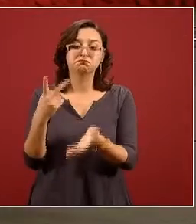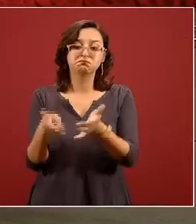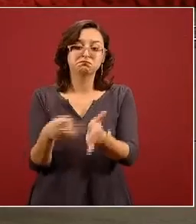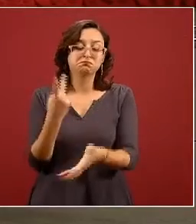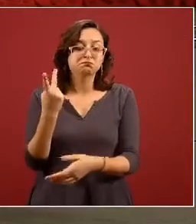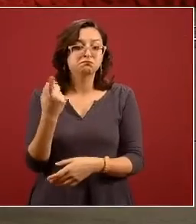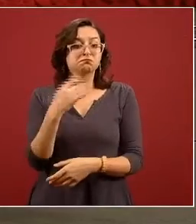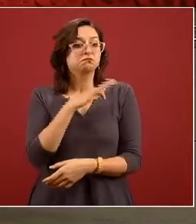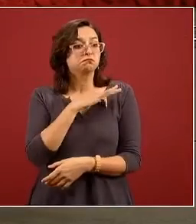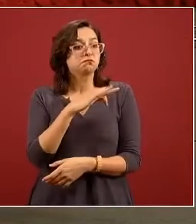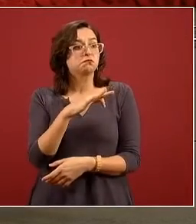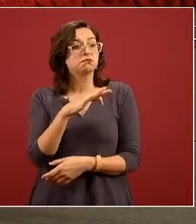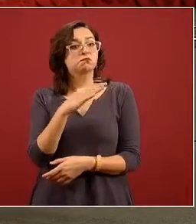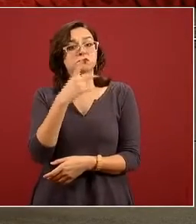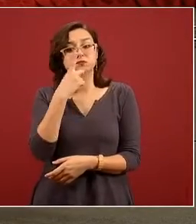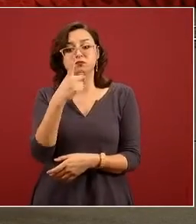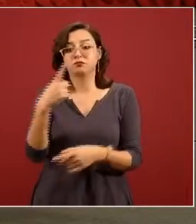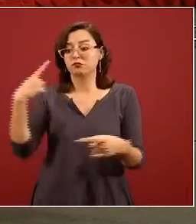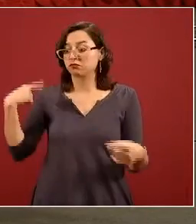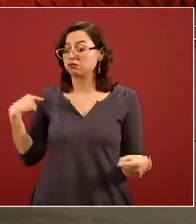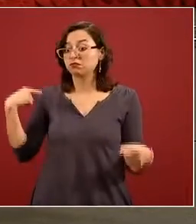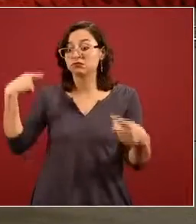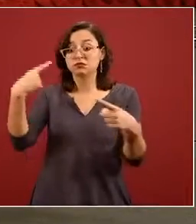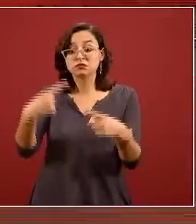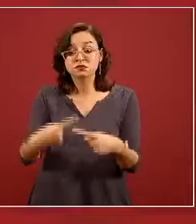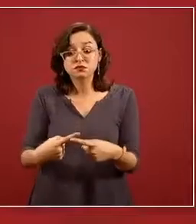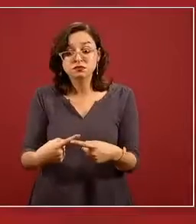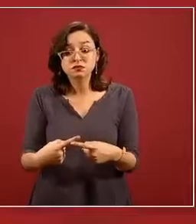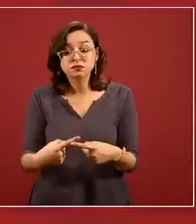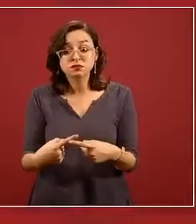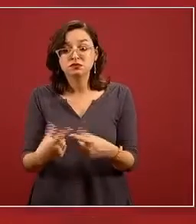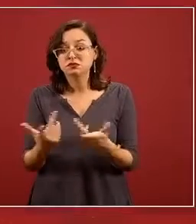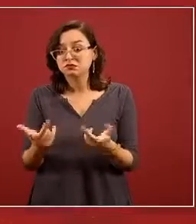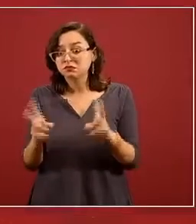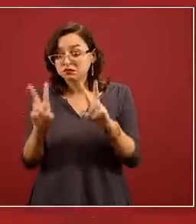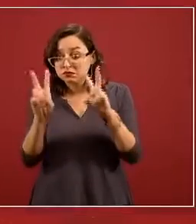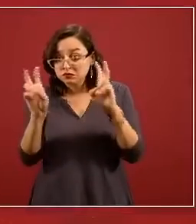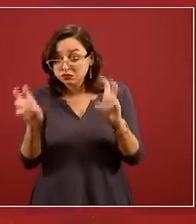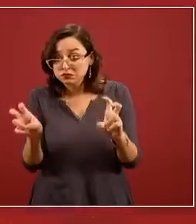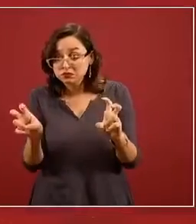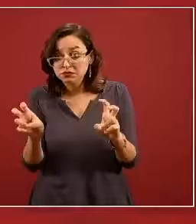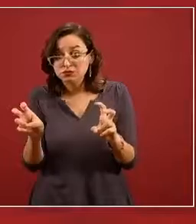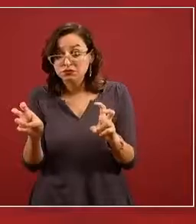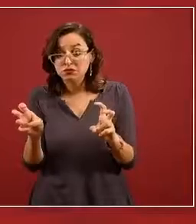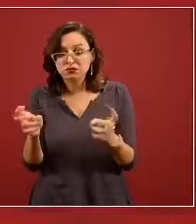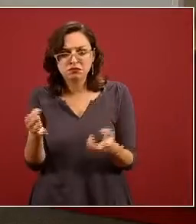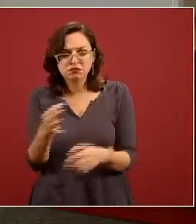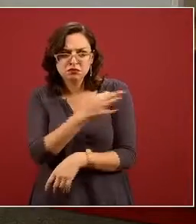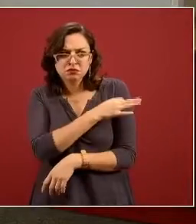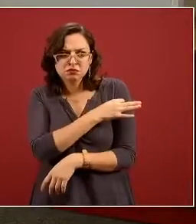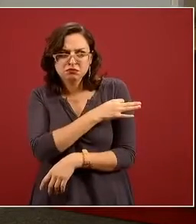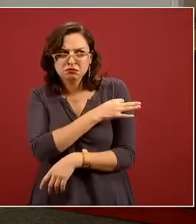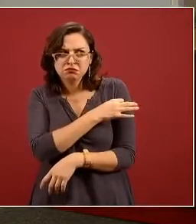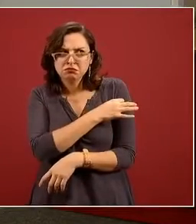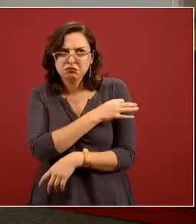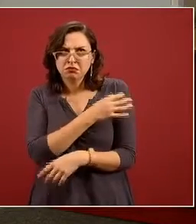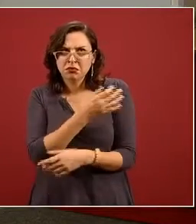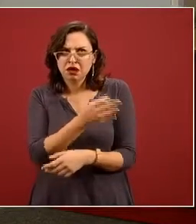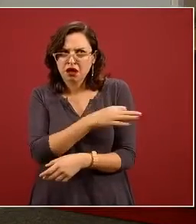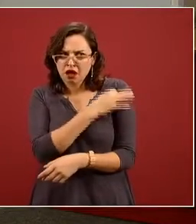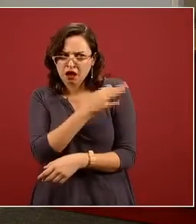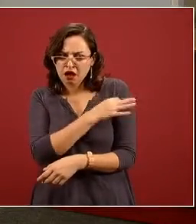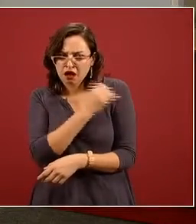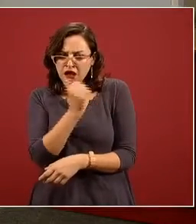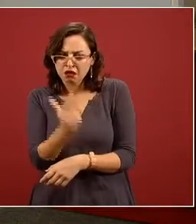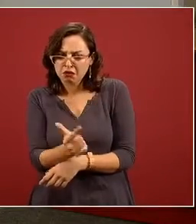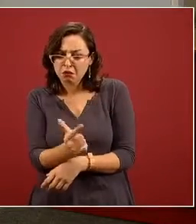lo que llevamos hasta el momento no se ha mencionado ni se ha visto nada relacionado a este tema de la BCG. No sé si nuestros compañeros o colegas